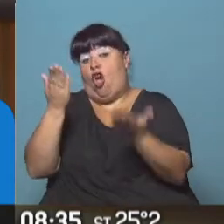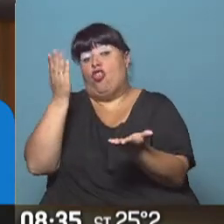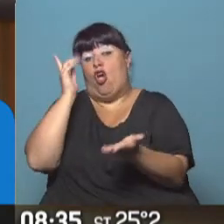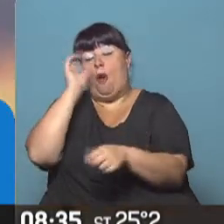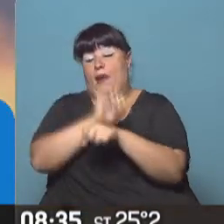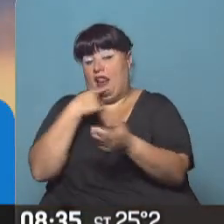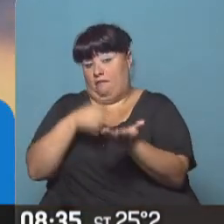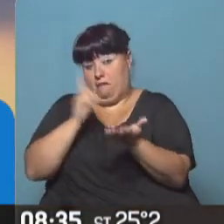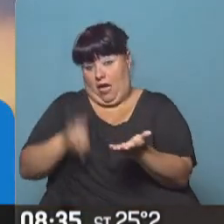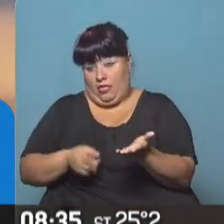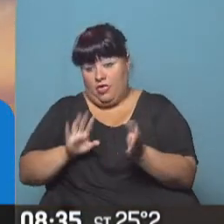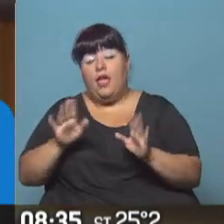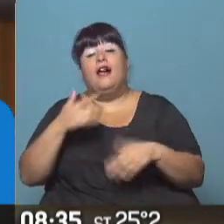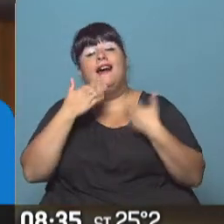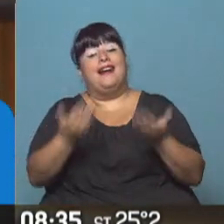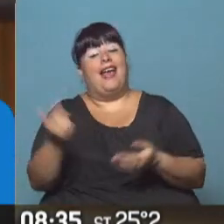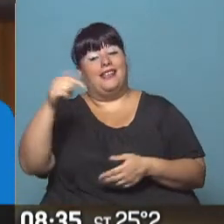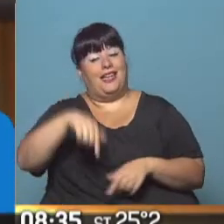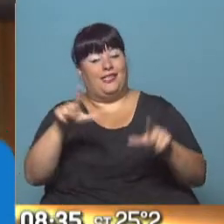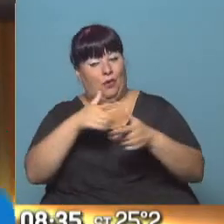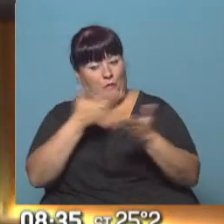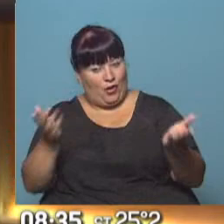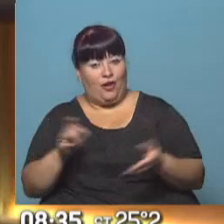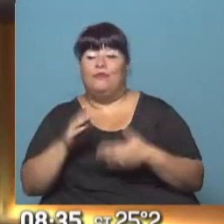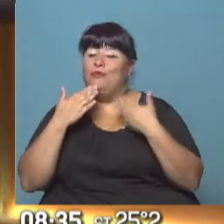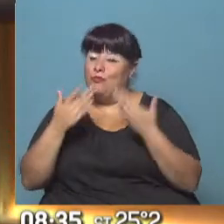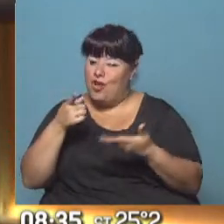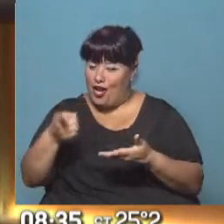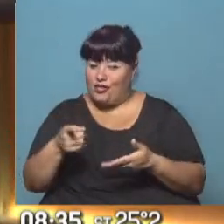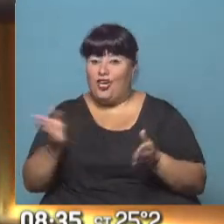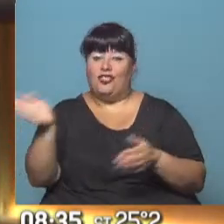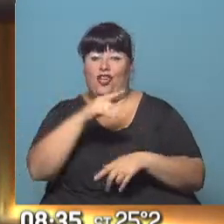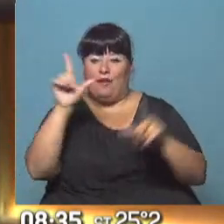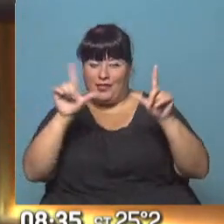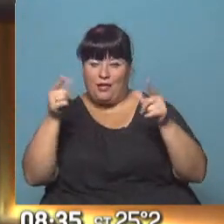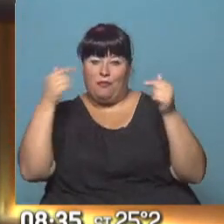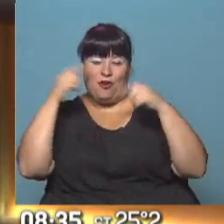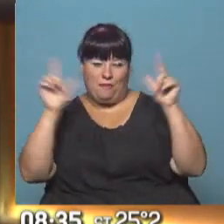establece muy bien doctor hueso gracias pero es todo en la televisión pública muchas gracias a vos ya toda la audiencia por estar mirando este programa